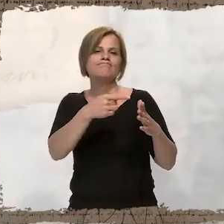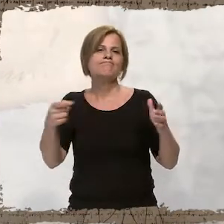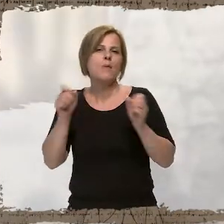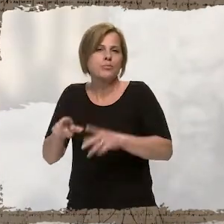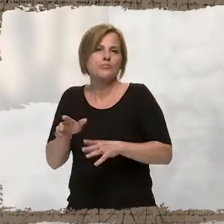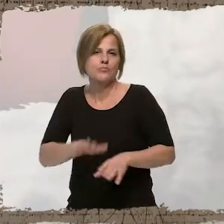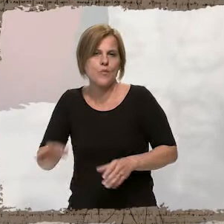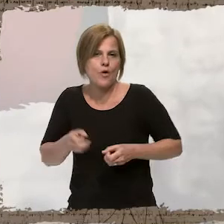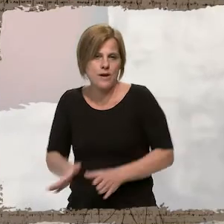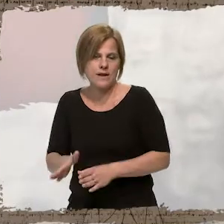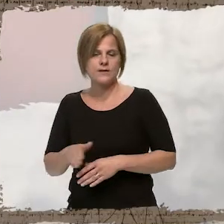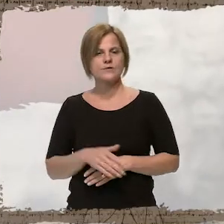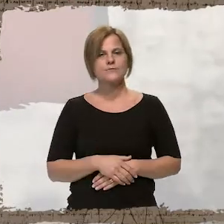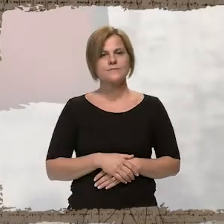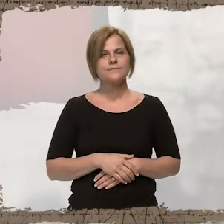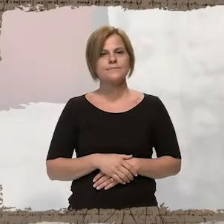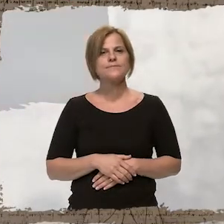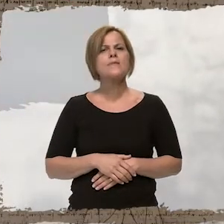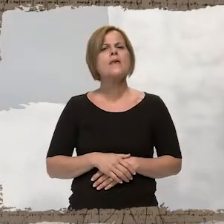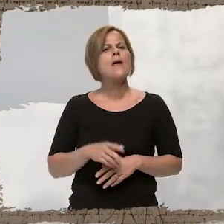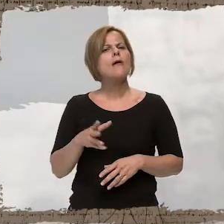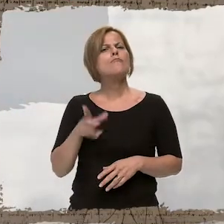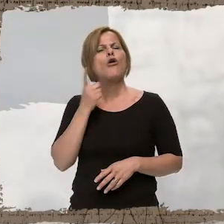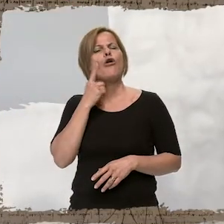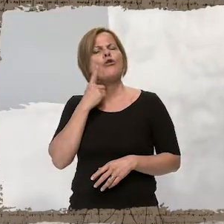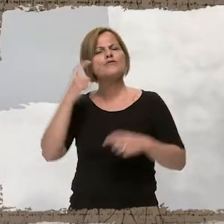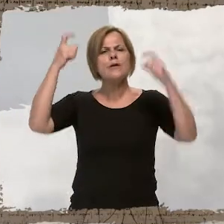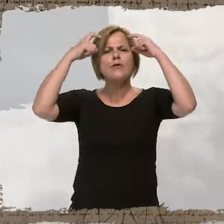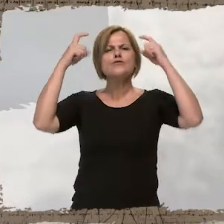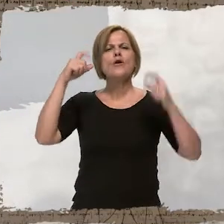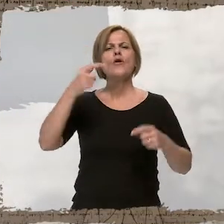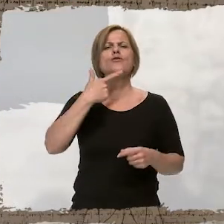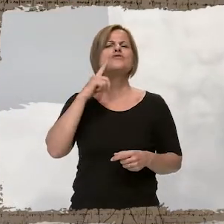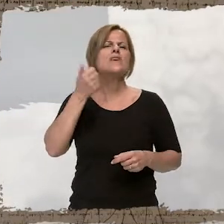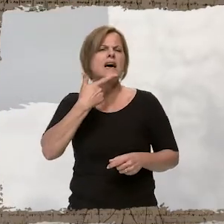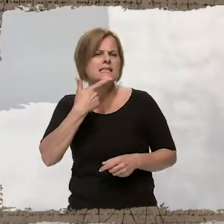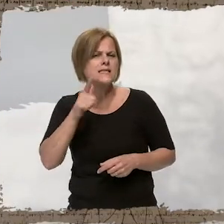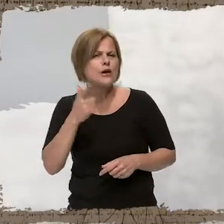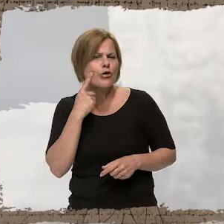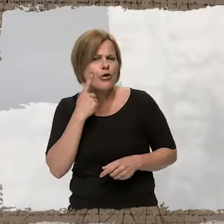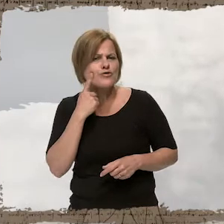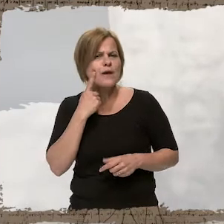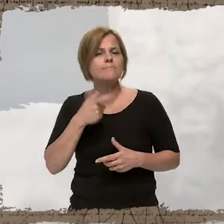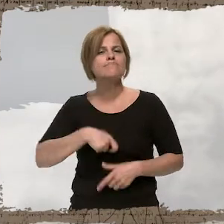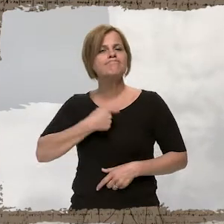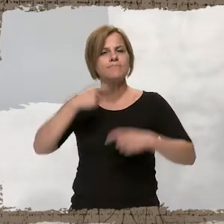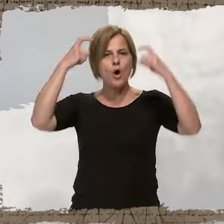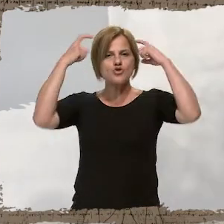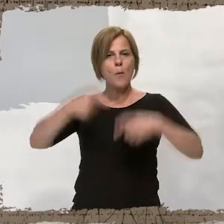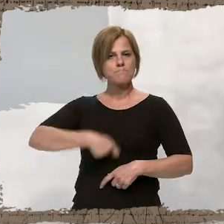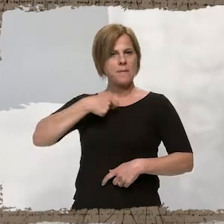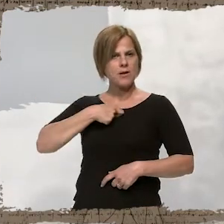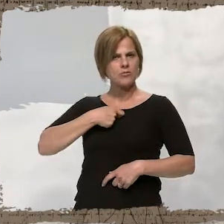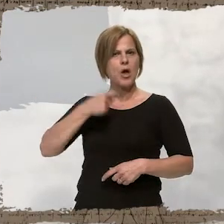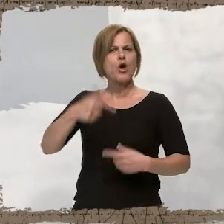alguna vez escucharon hablar sobre óseas dicen los expertos que es un osito es mameluco